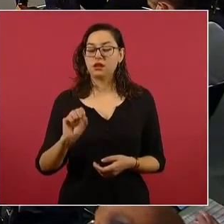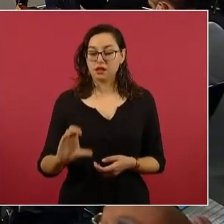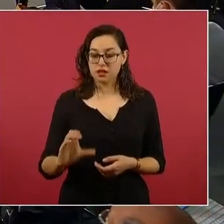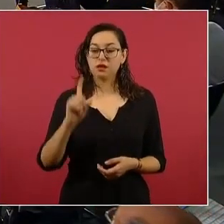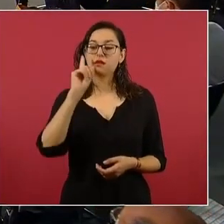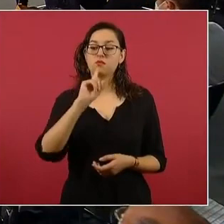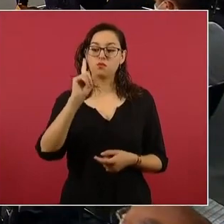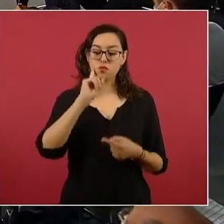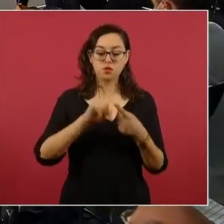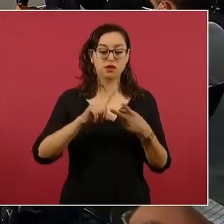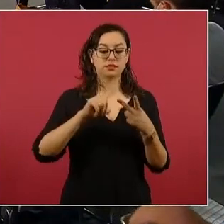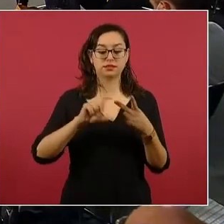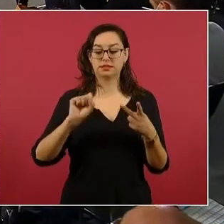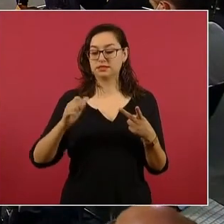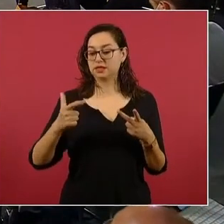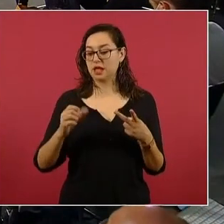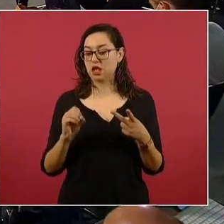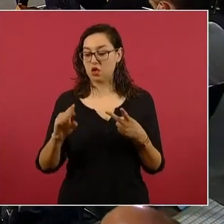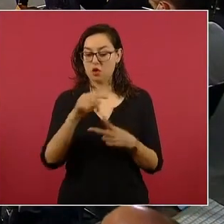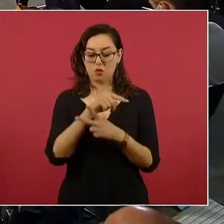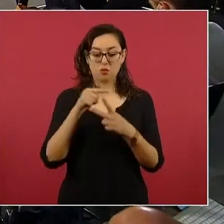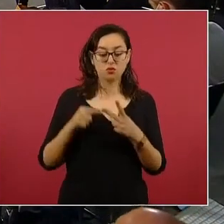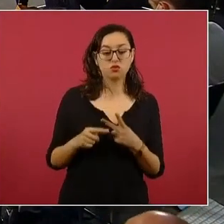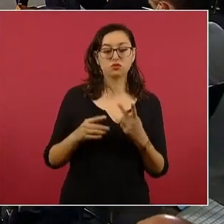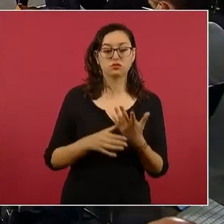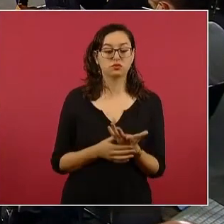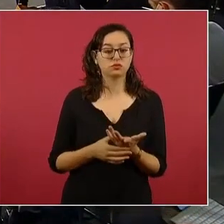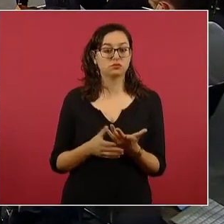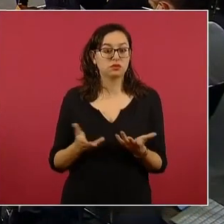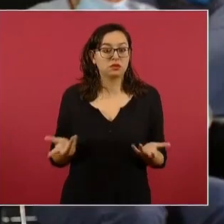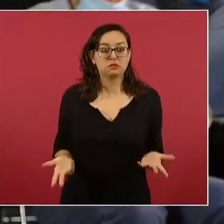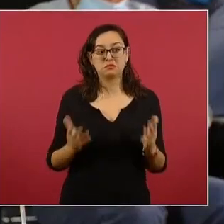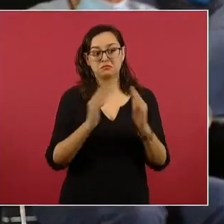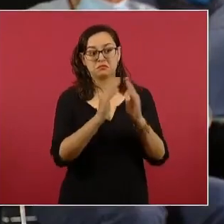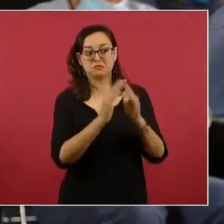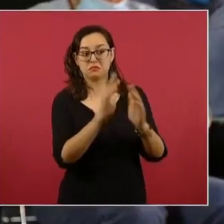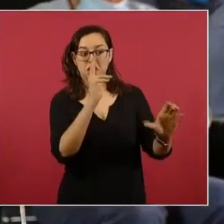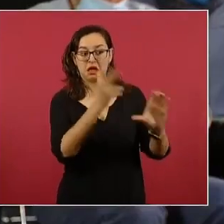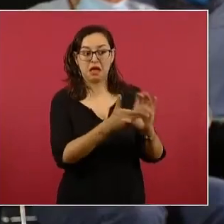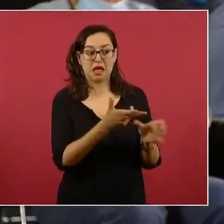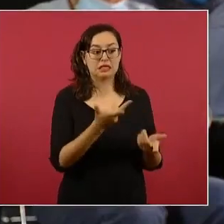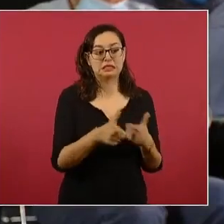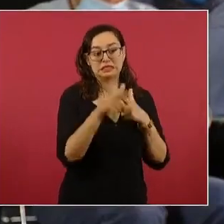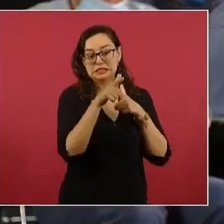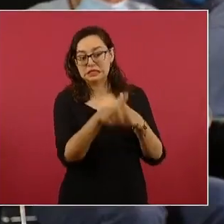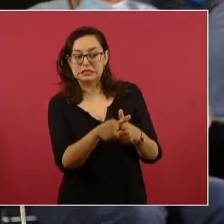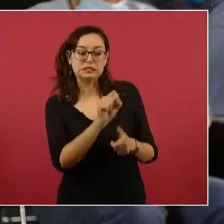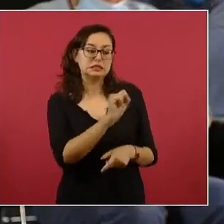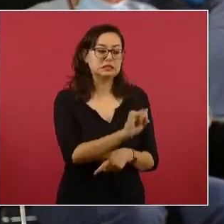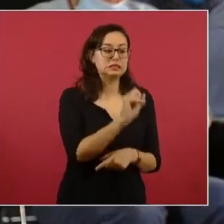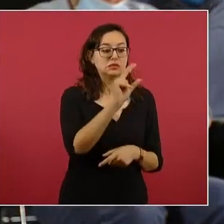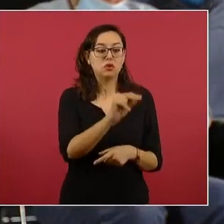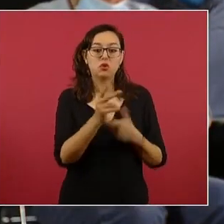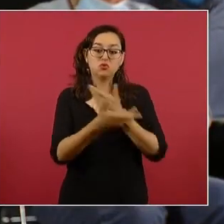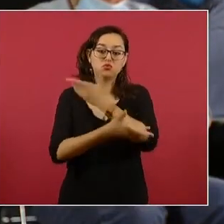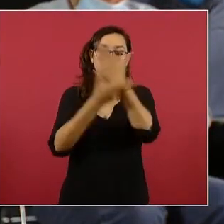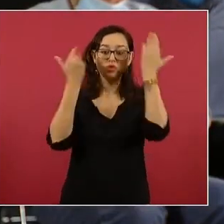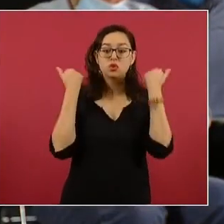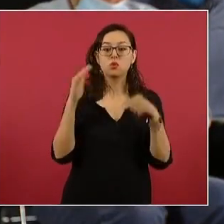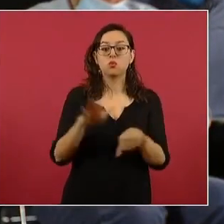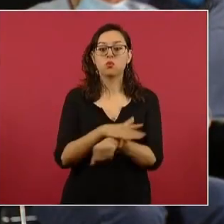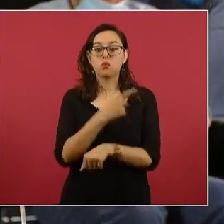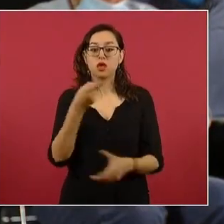Secretario de Gobernación, es que todavía no estaba decidido qué iba a pasar con estos refugios, porque eso todavía se estaba discutiendo en la